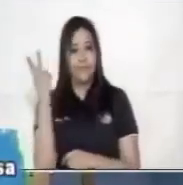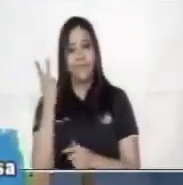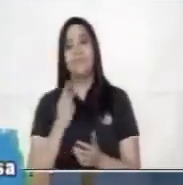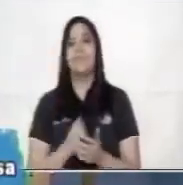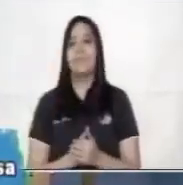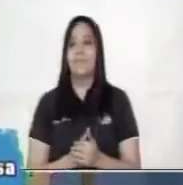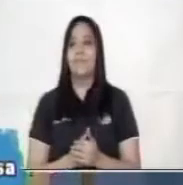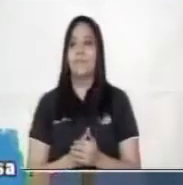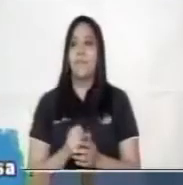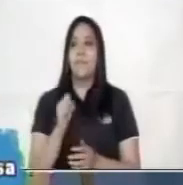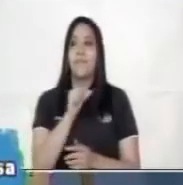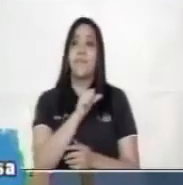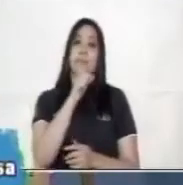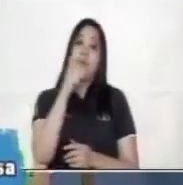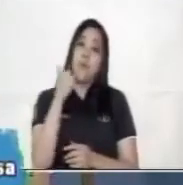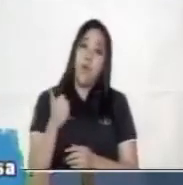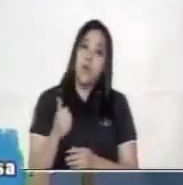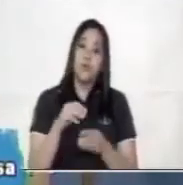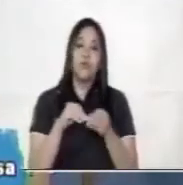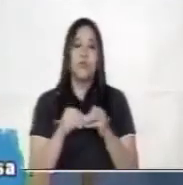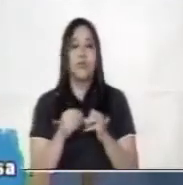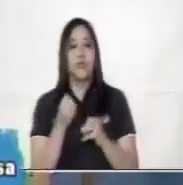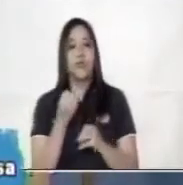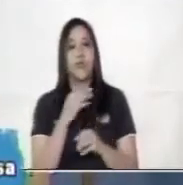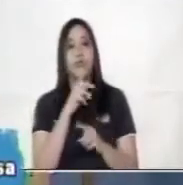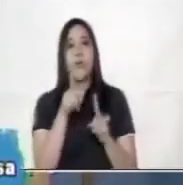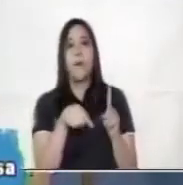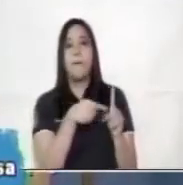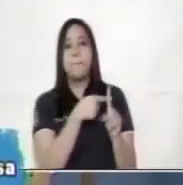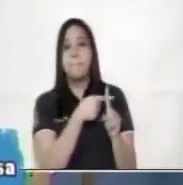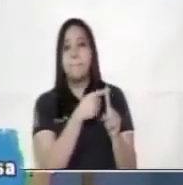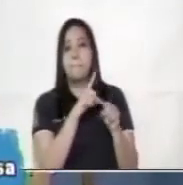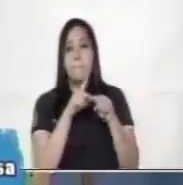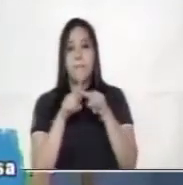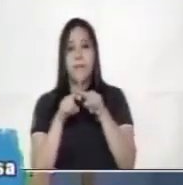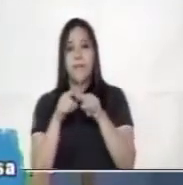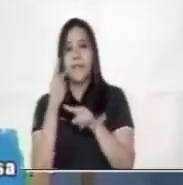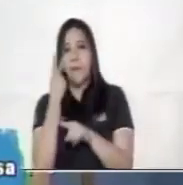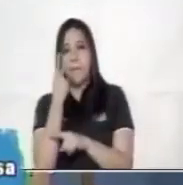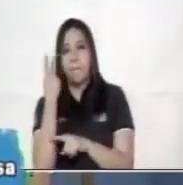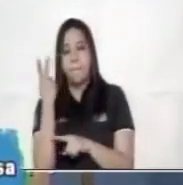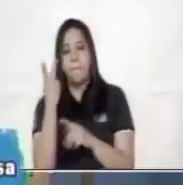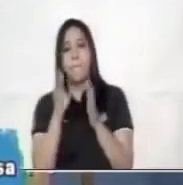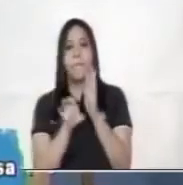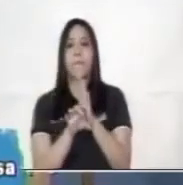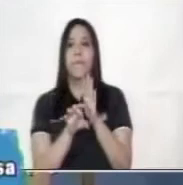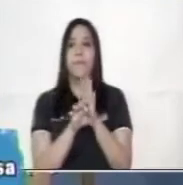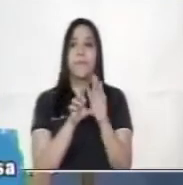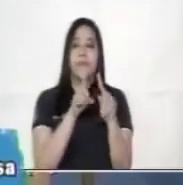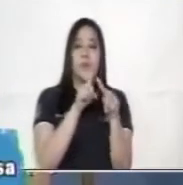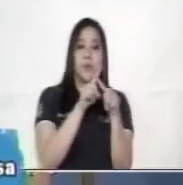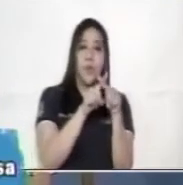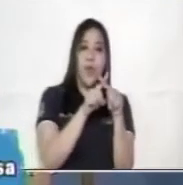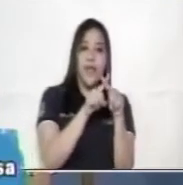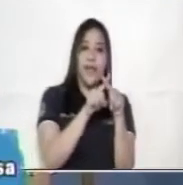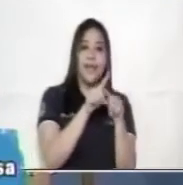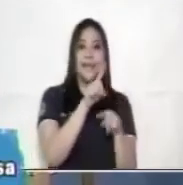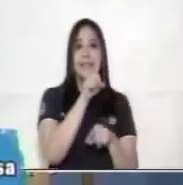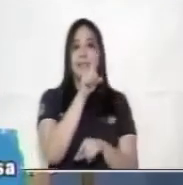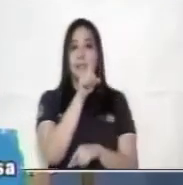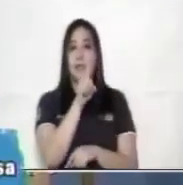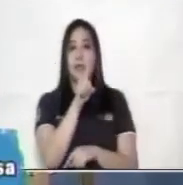Ahora miremos para los valores positivos en X, cómo queda la gráfica. Cuando X es 1, y